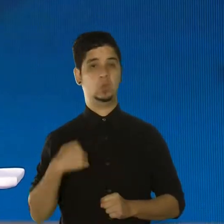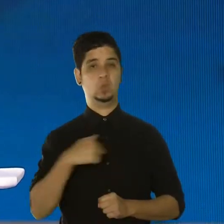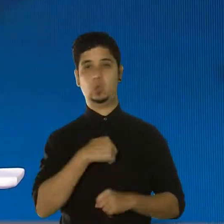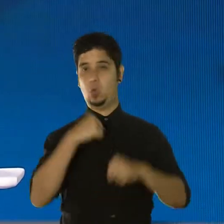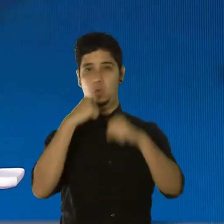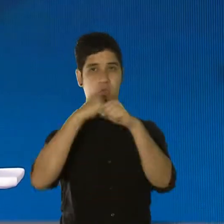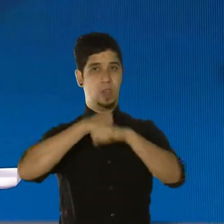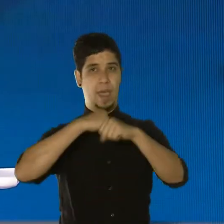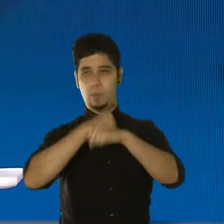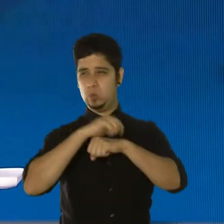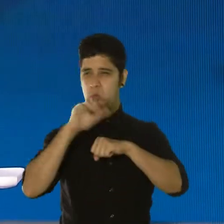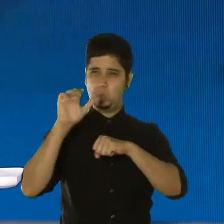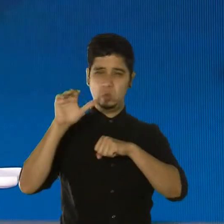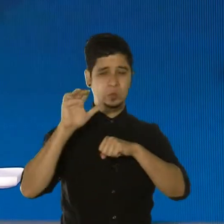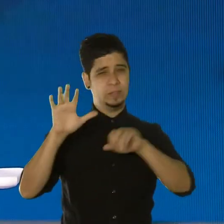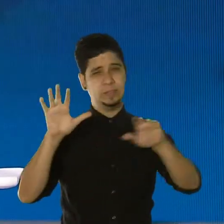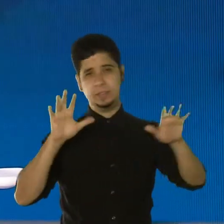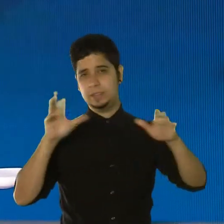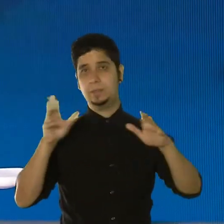que eso